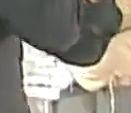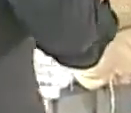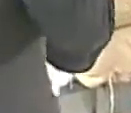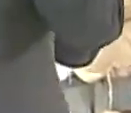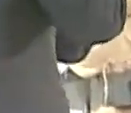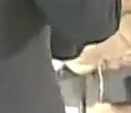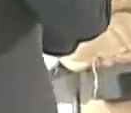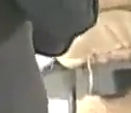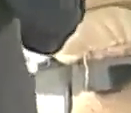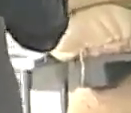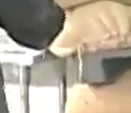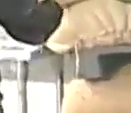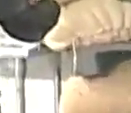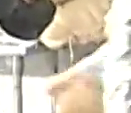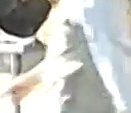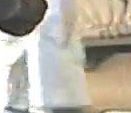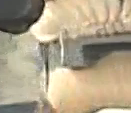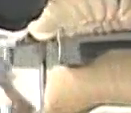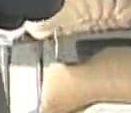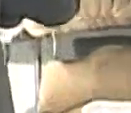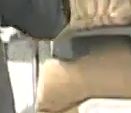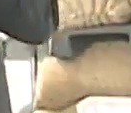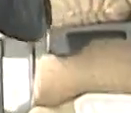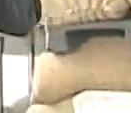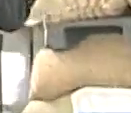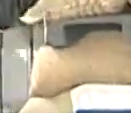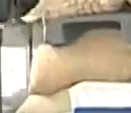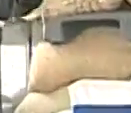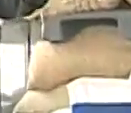Con sabor a Venezuela y con olor a café.